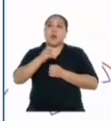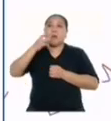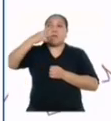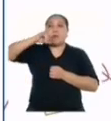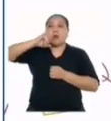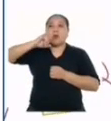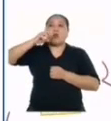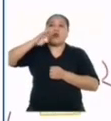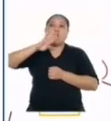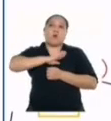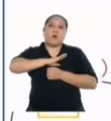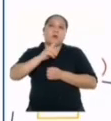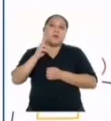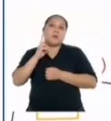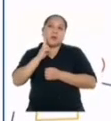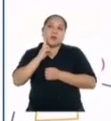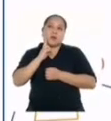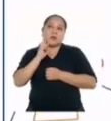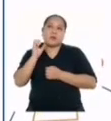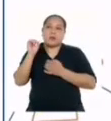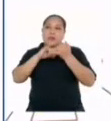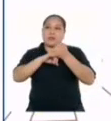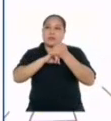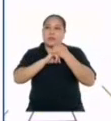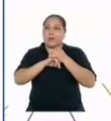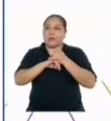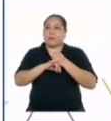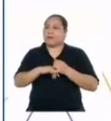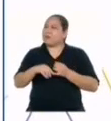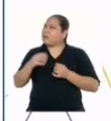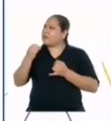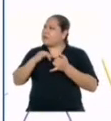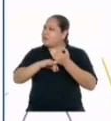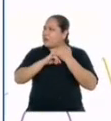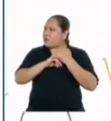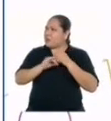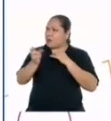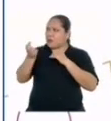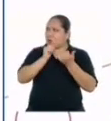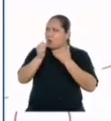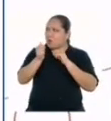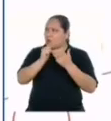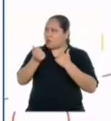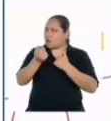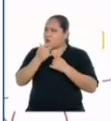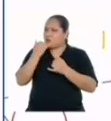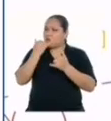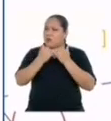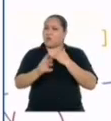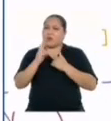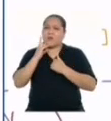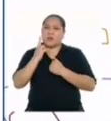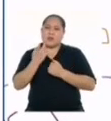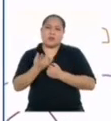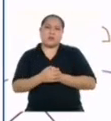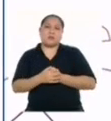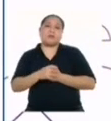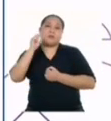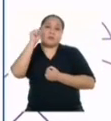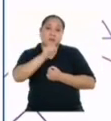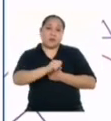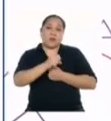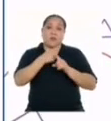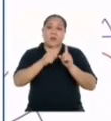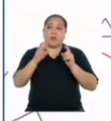del miércoles, jueves, viernes y sábado. ¿Sábado? Pero si el concurso de origami termina el viernes.